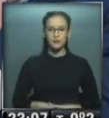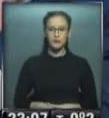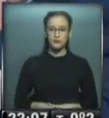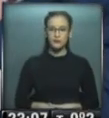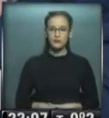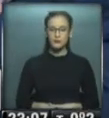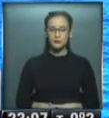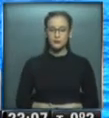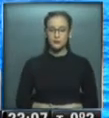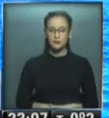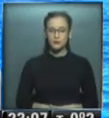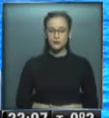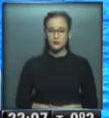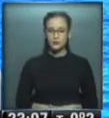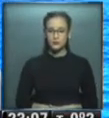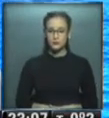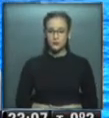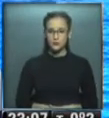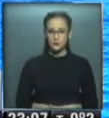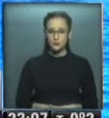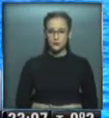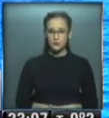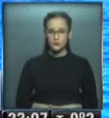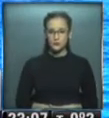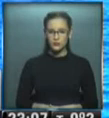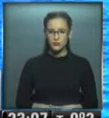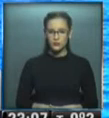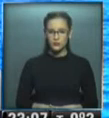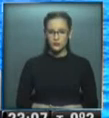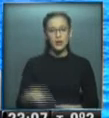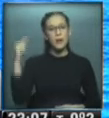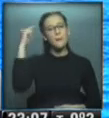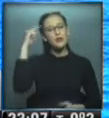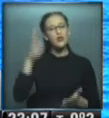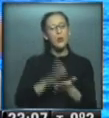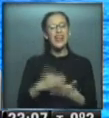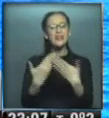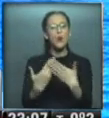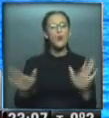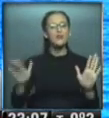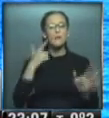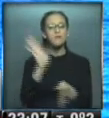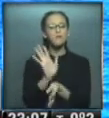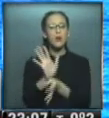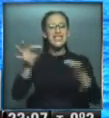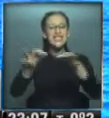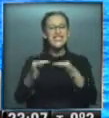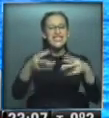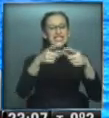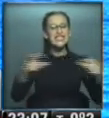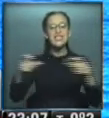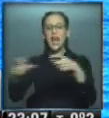además que el corte de cintas simbólico que hicimos ambos